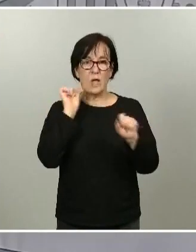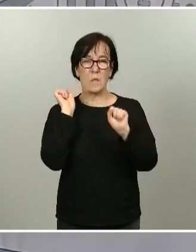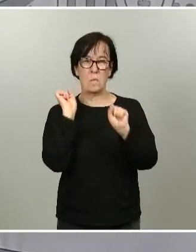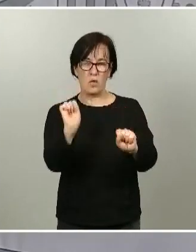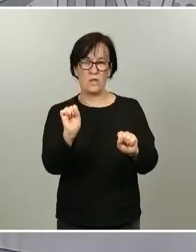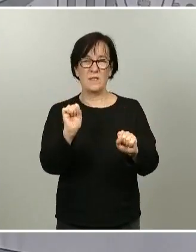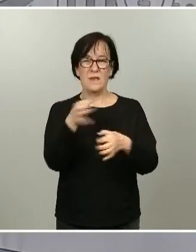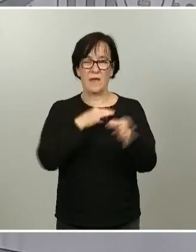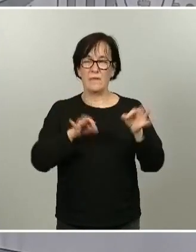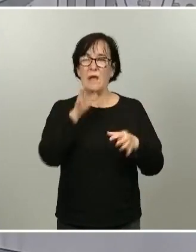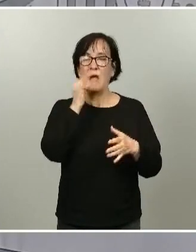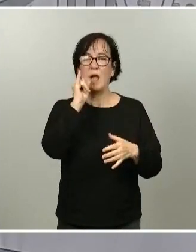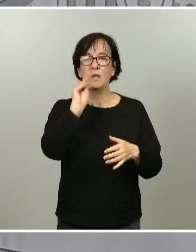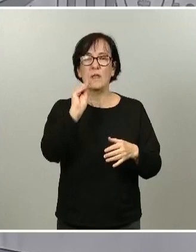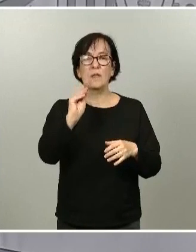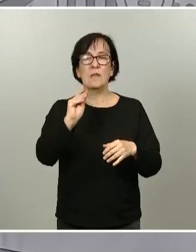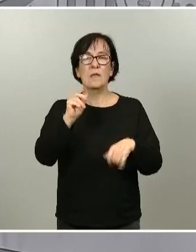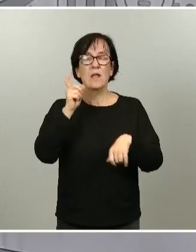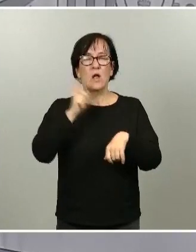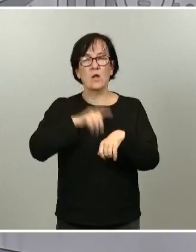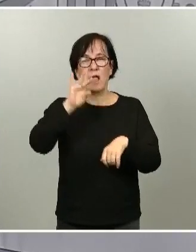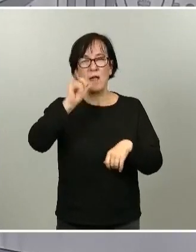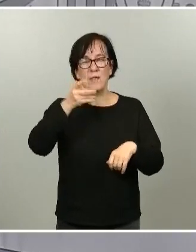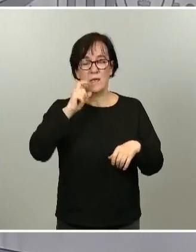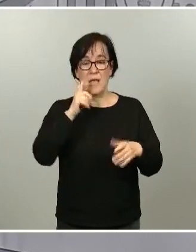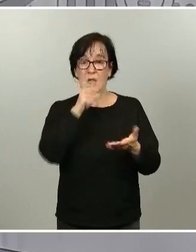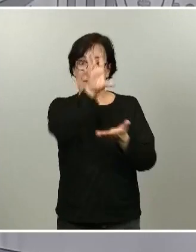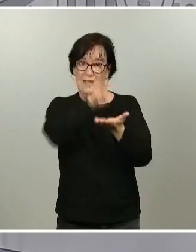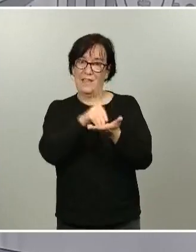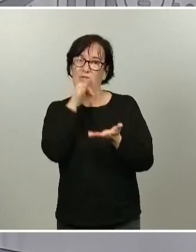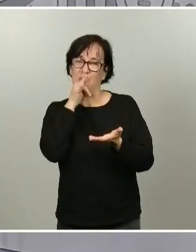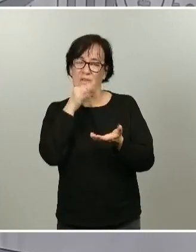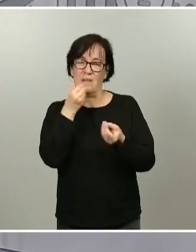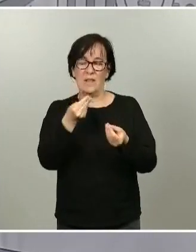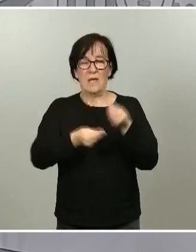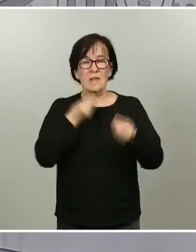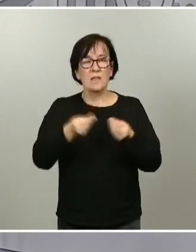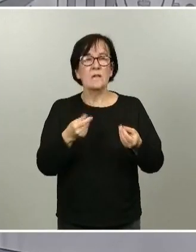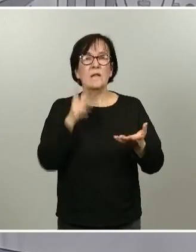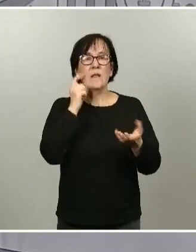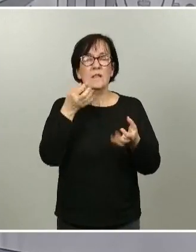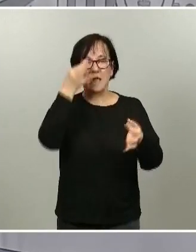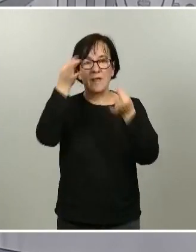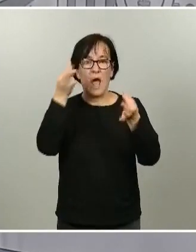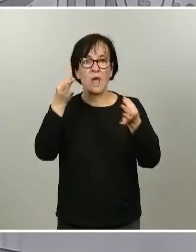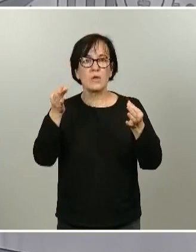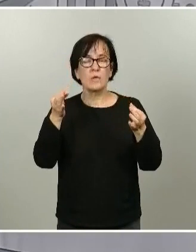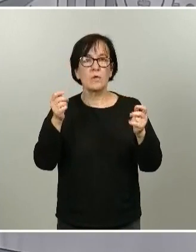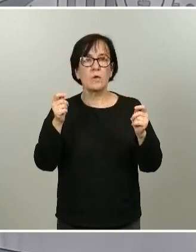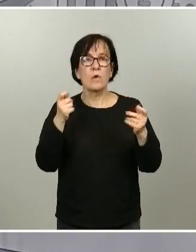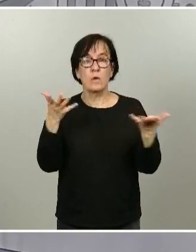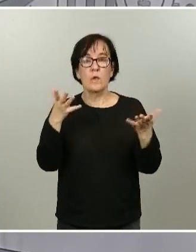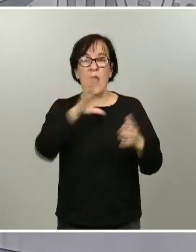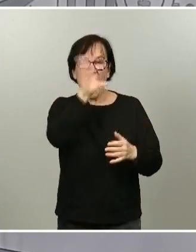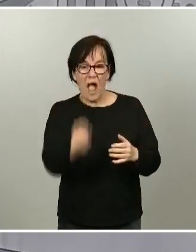pregunta de la hora digital que vamos a recuperar. El hecho de que no haya datos alarmantes del COVID-19 en África, especialmente en